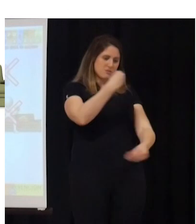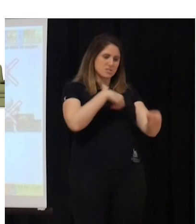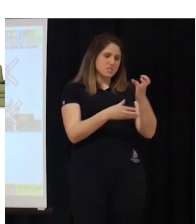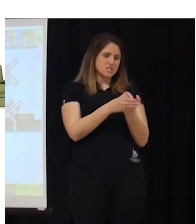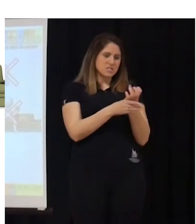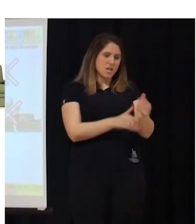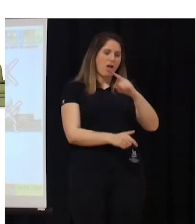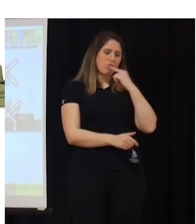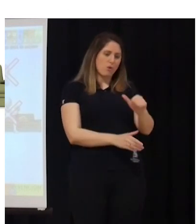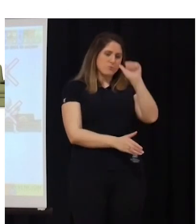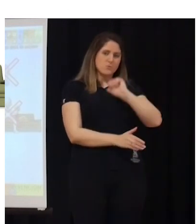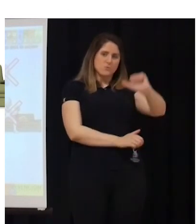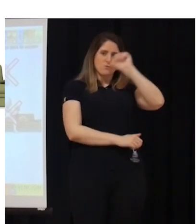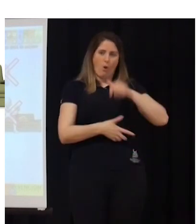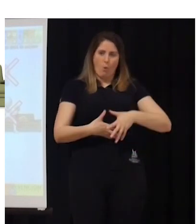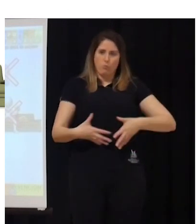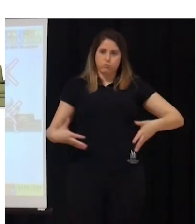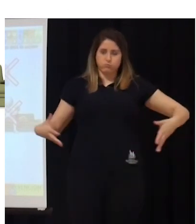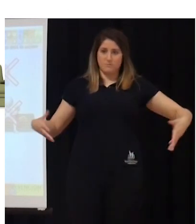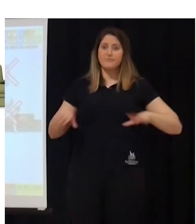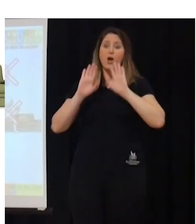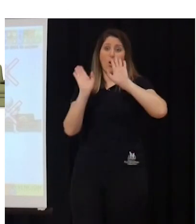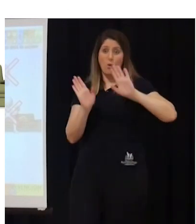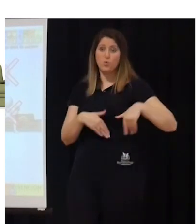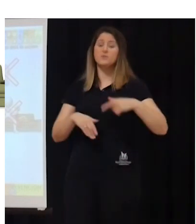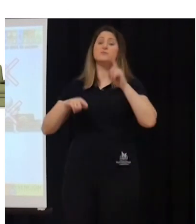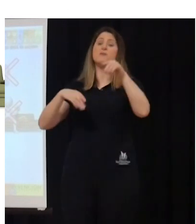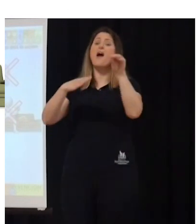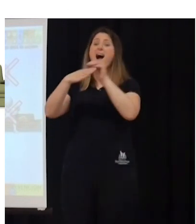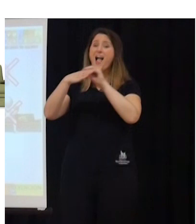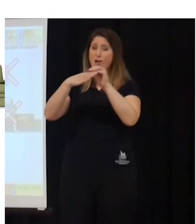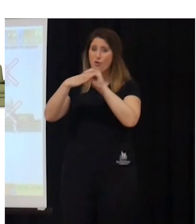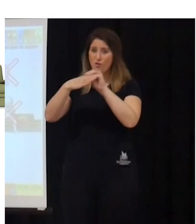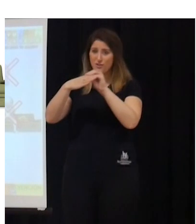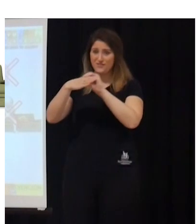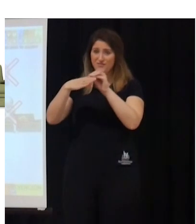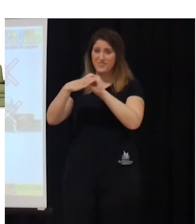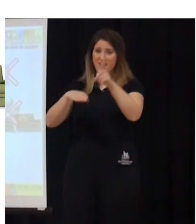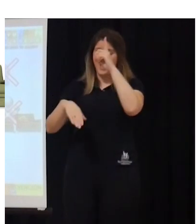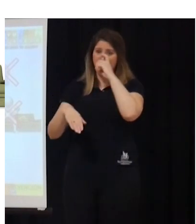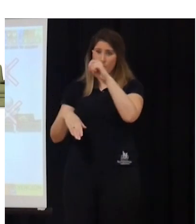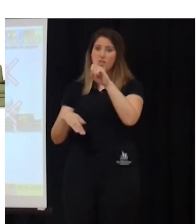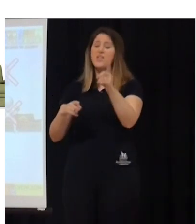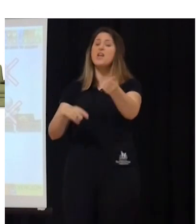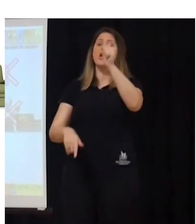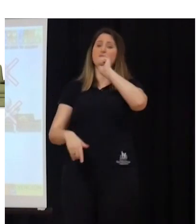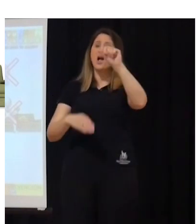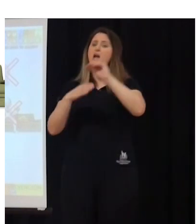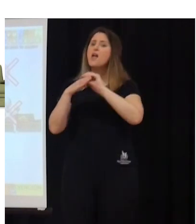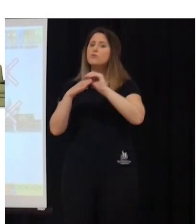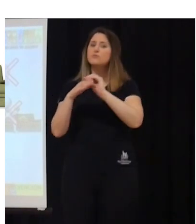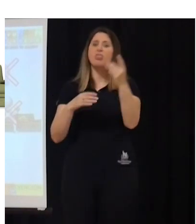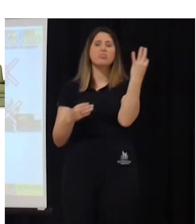refrescos azucarados. Y por último, respecto al alcohol, acuérdense que hay que moderar el consumo de